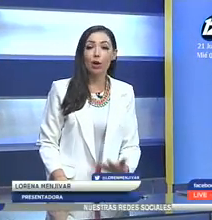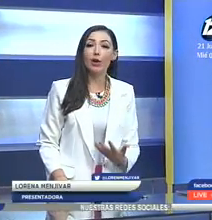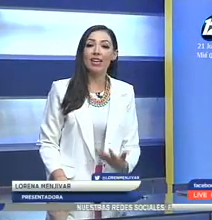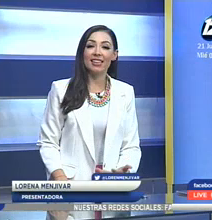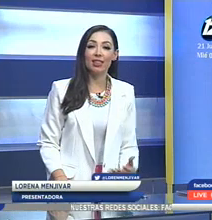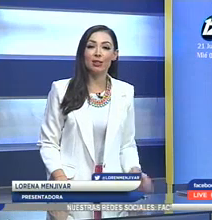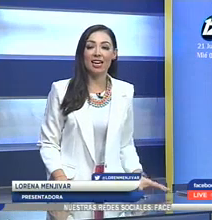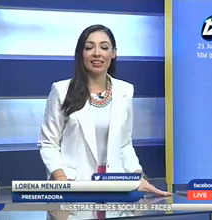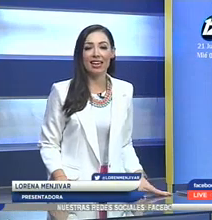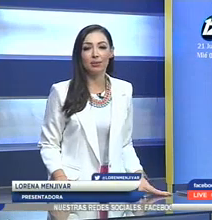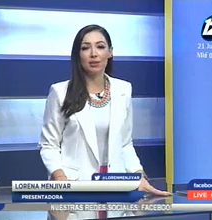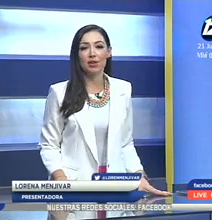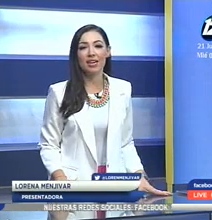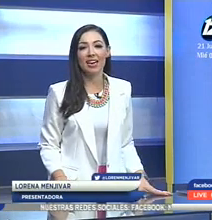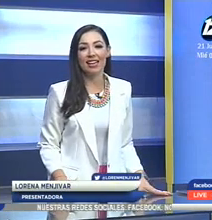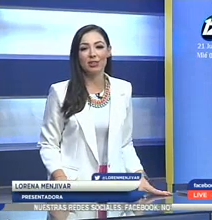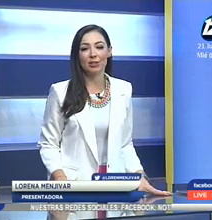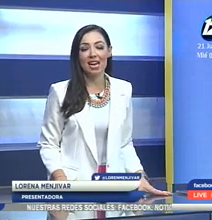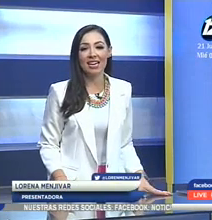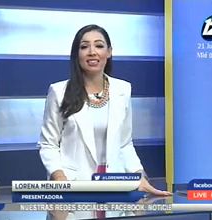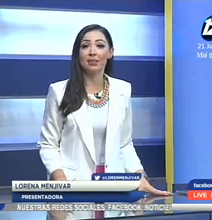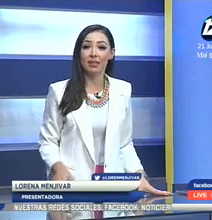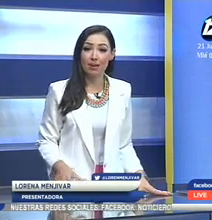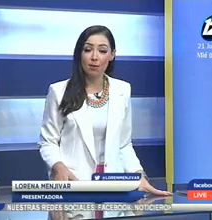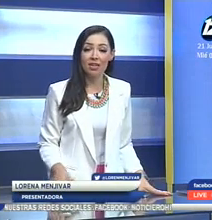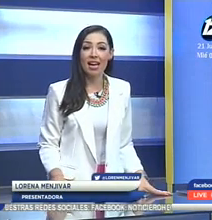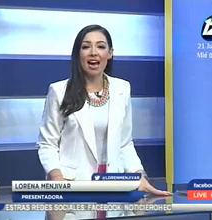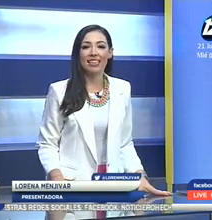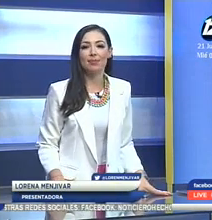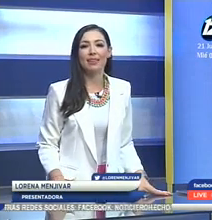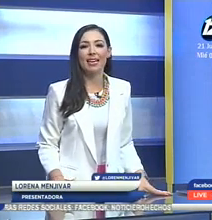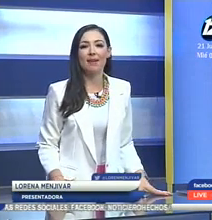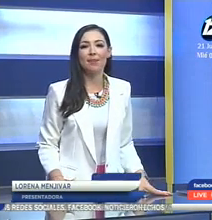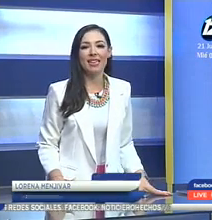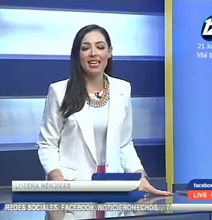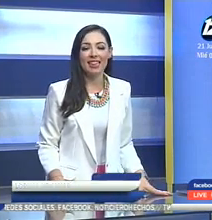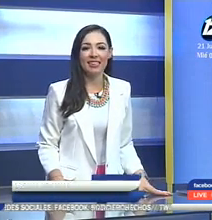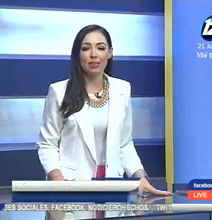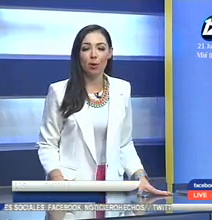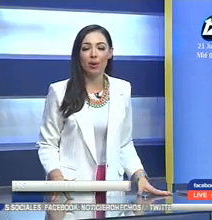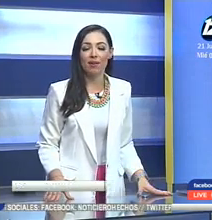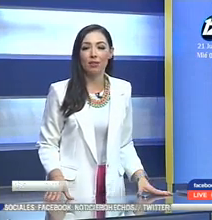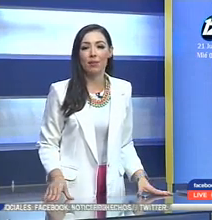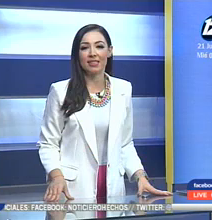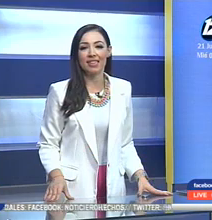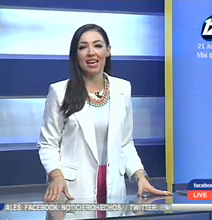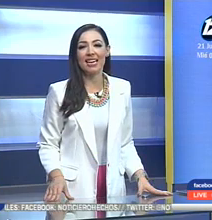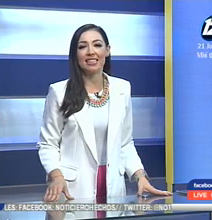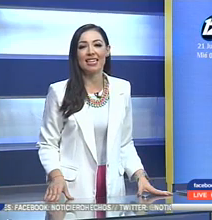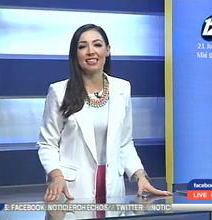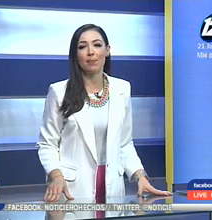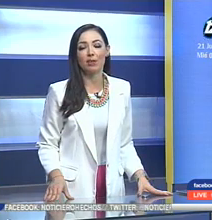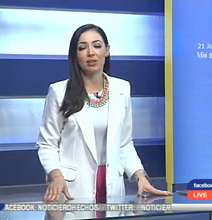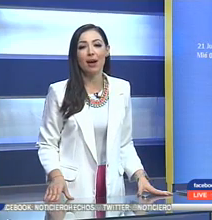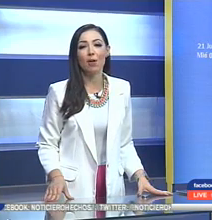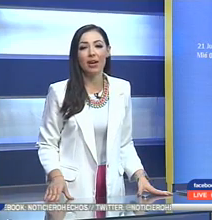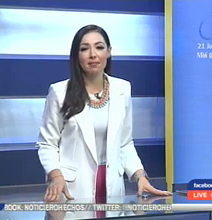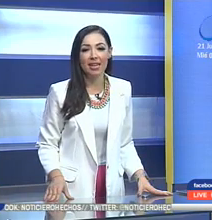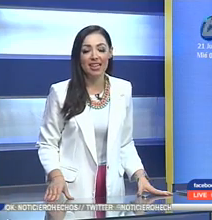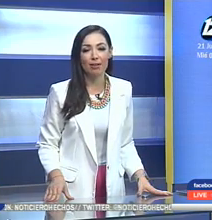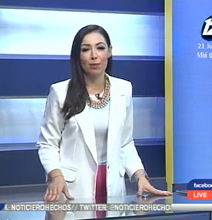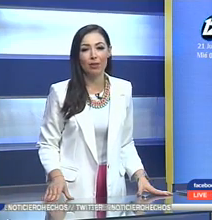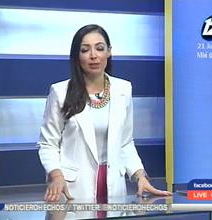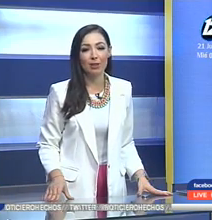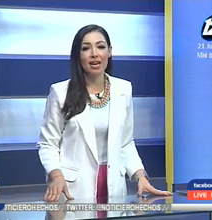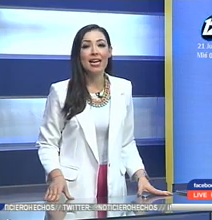quienes ya están conectándose a la transmisión en redes sociales. Les invitamos a que se mantengan pendientes de todo lo que vamos a presentarles en esta